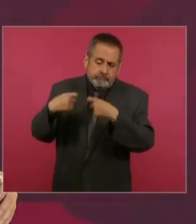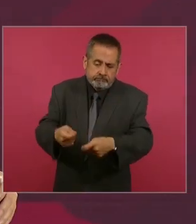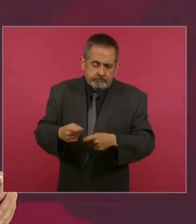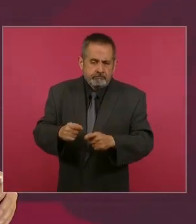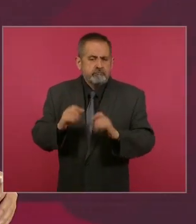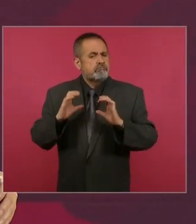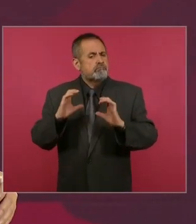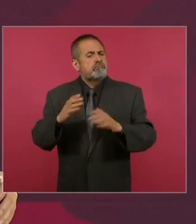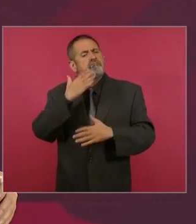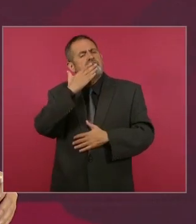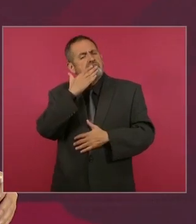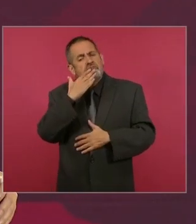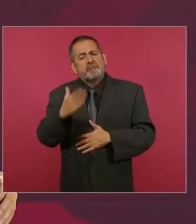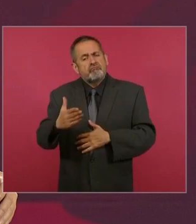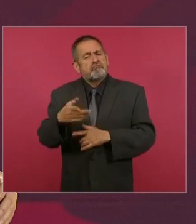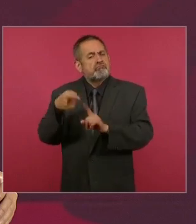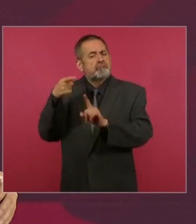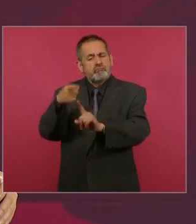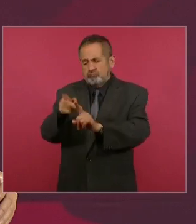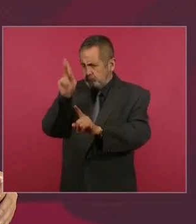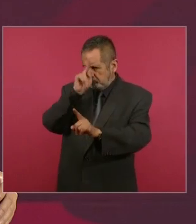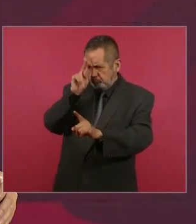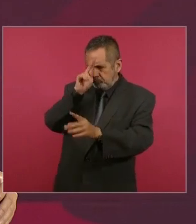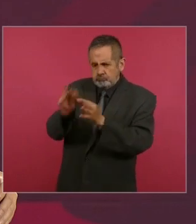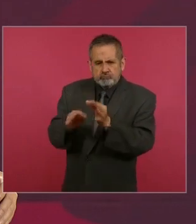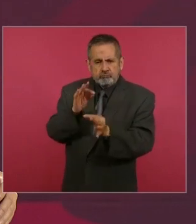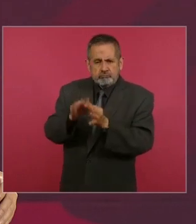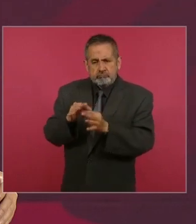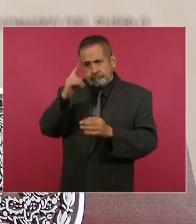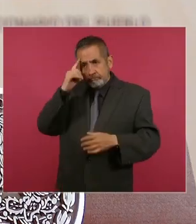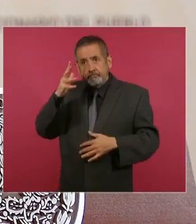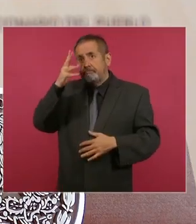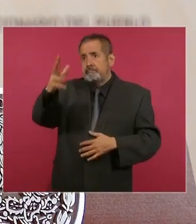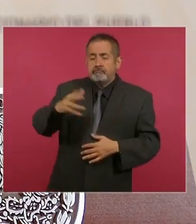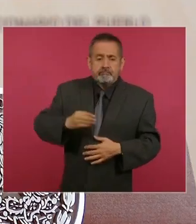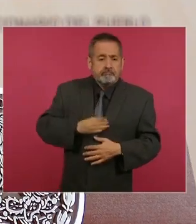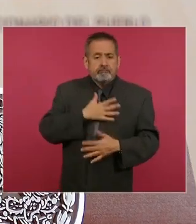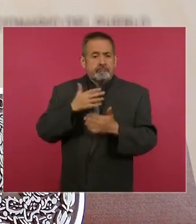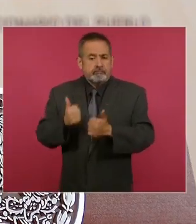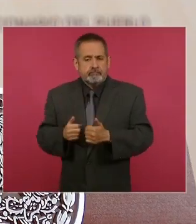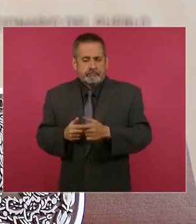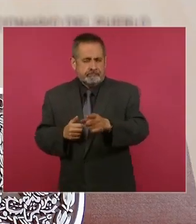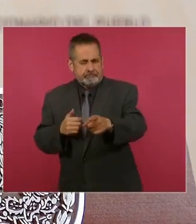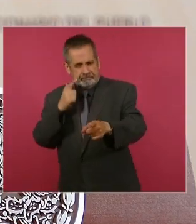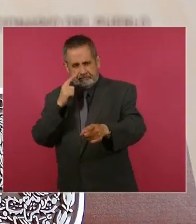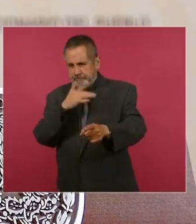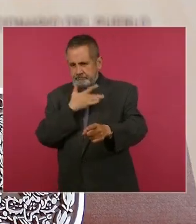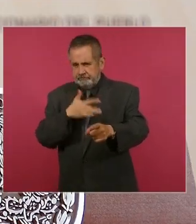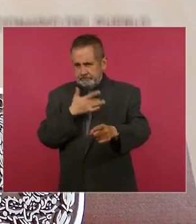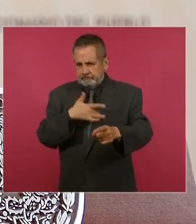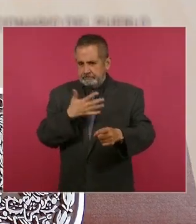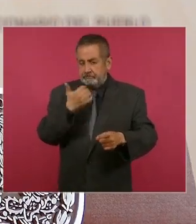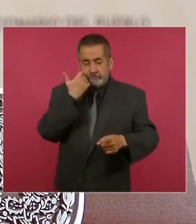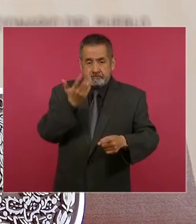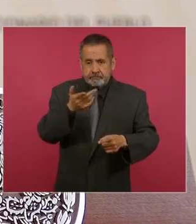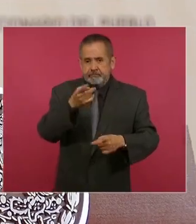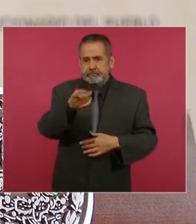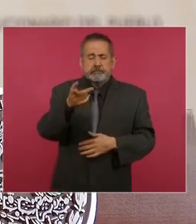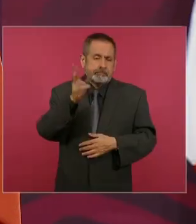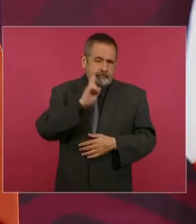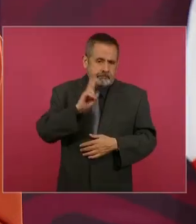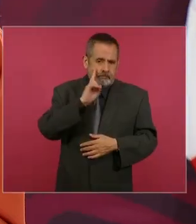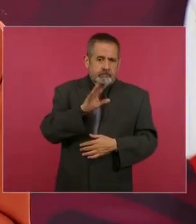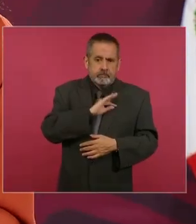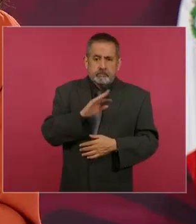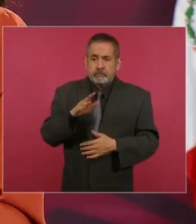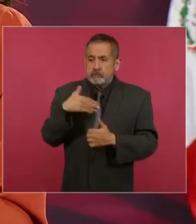y sobre todo enfocada en consolidar el estado de bienestar. Y si les parece bien, sería interesante, y ya